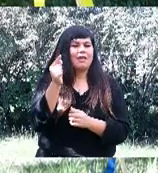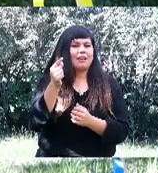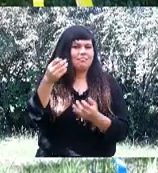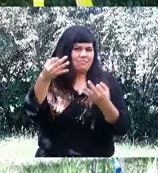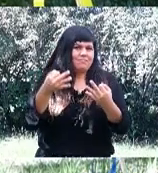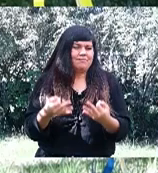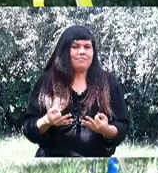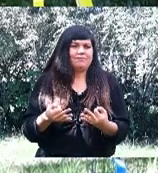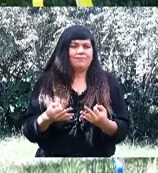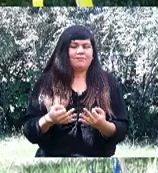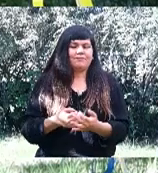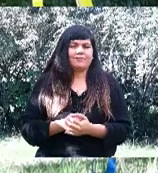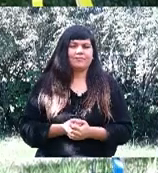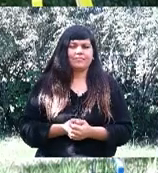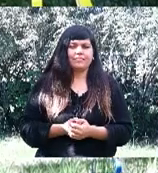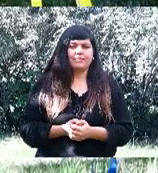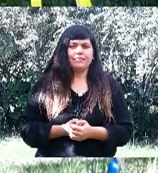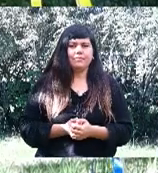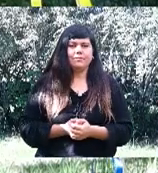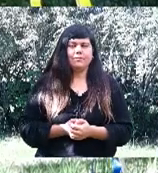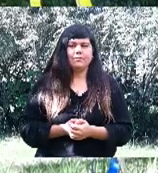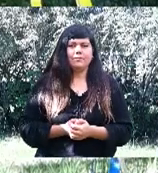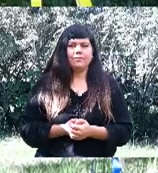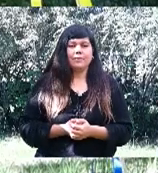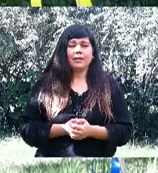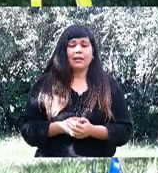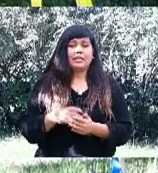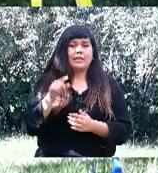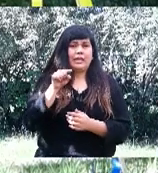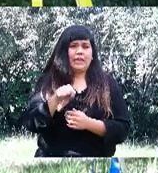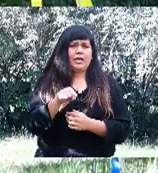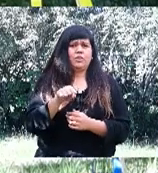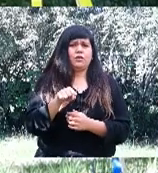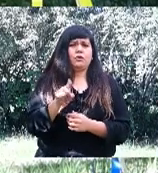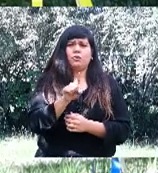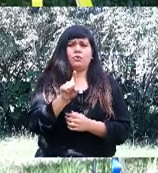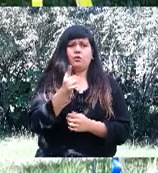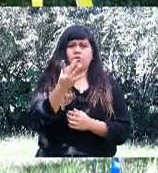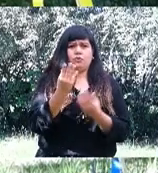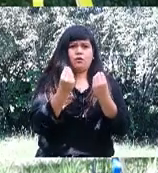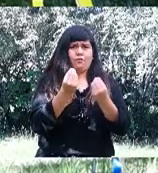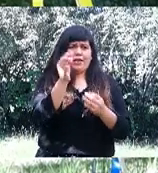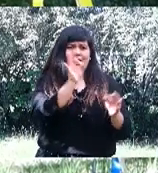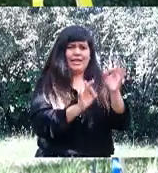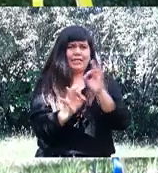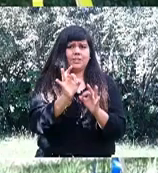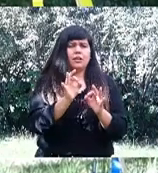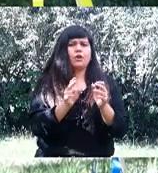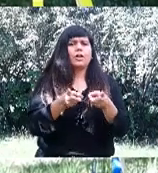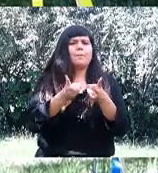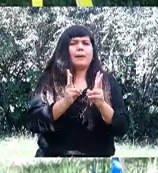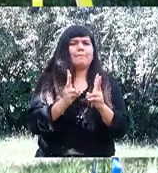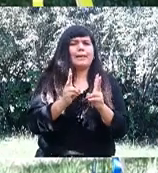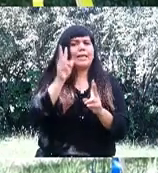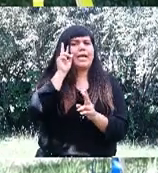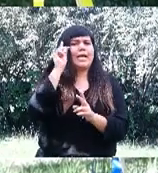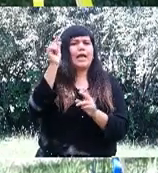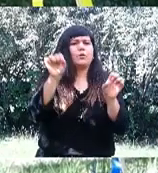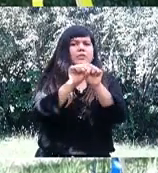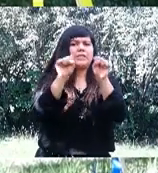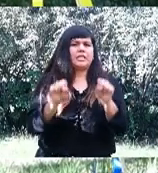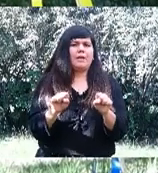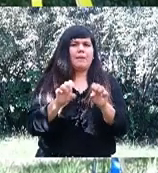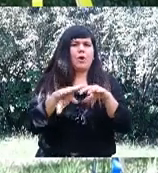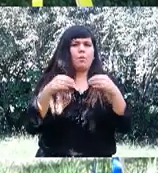que e de que de que esto no solamente es un buen diseño que nos permite crear un sistema completo y nos permite